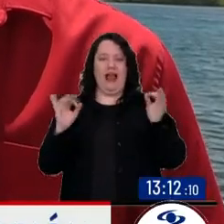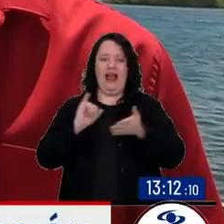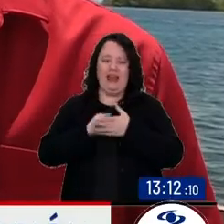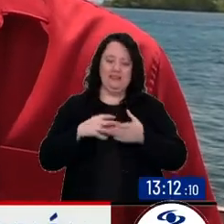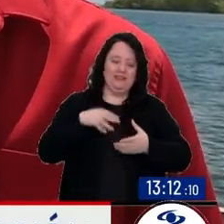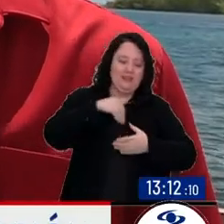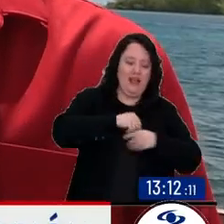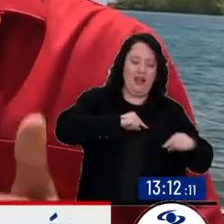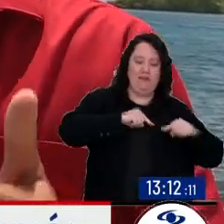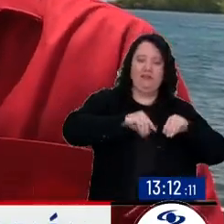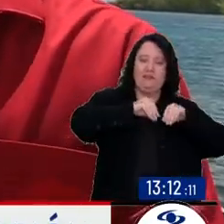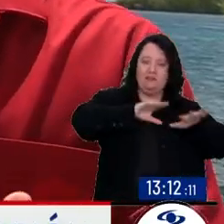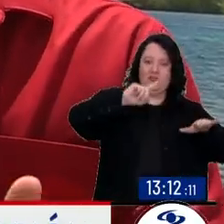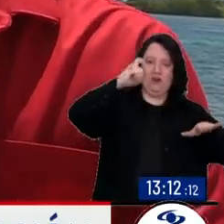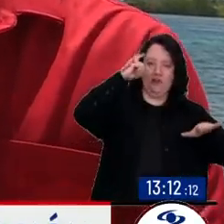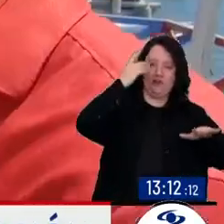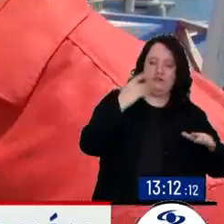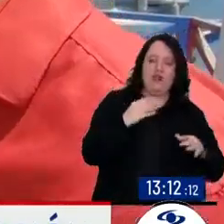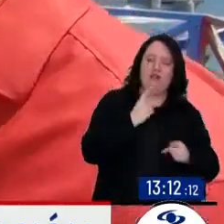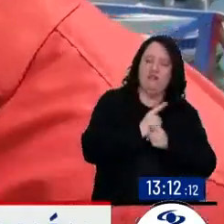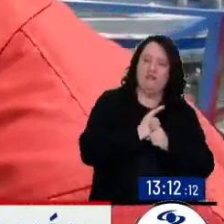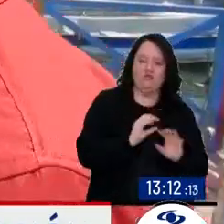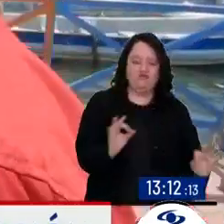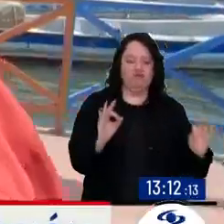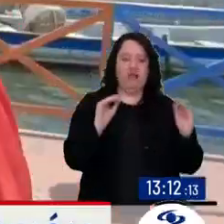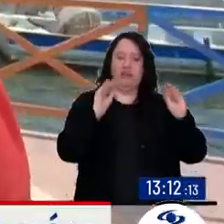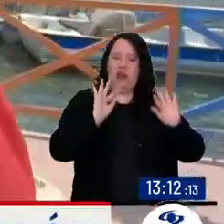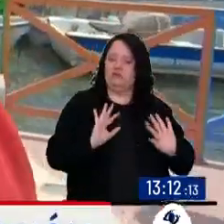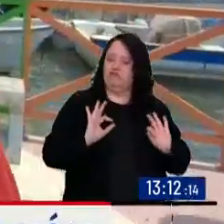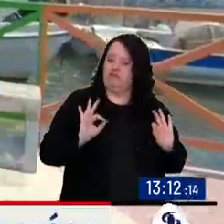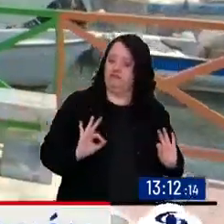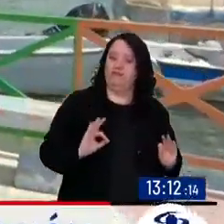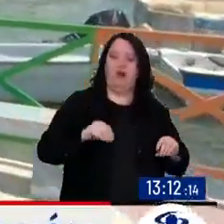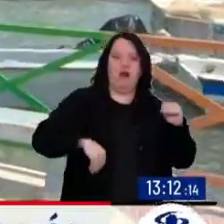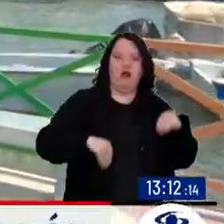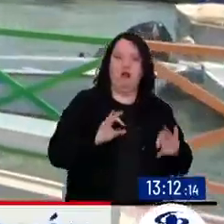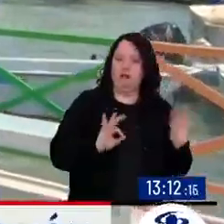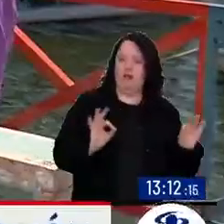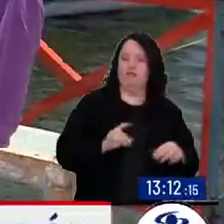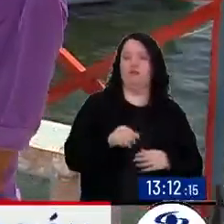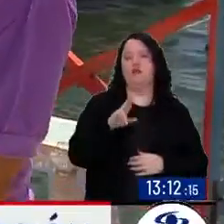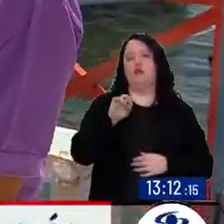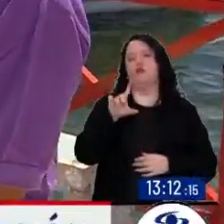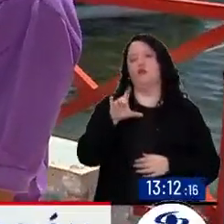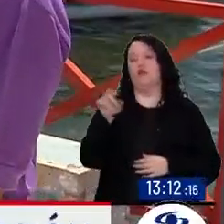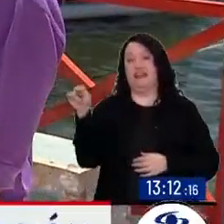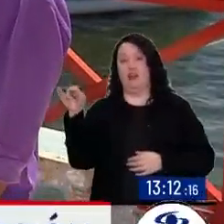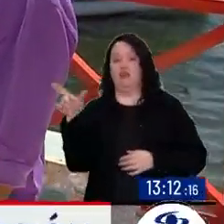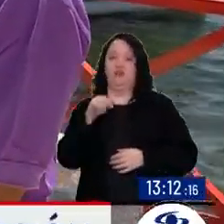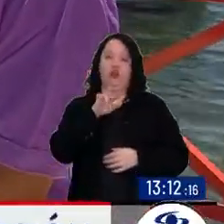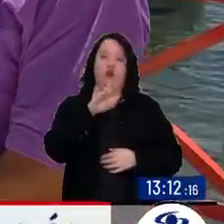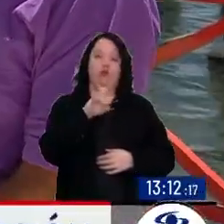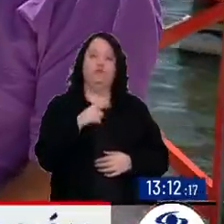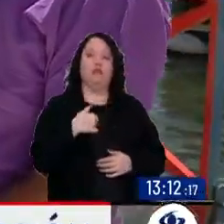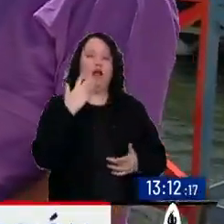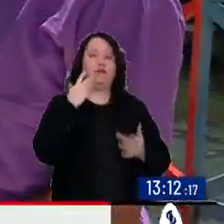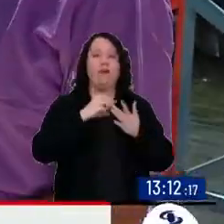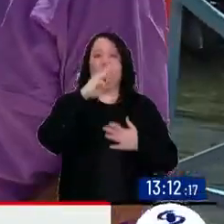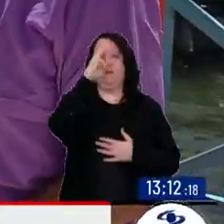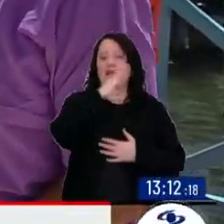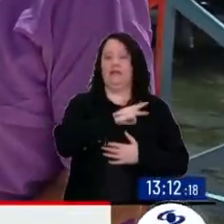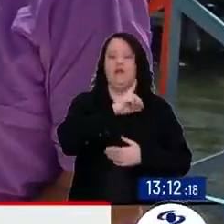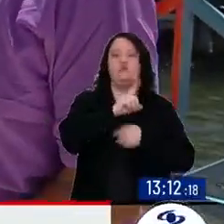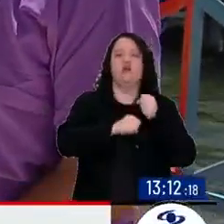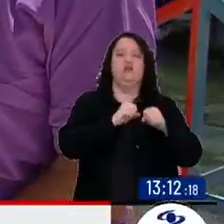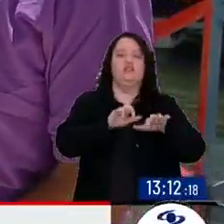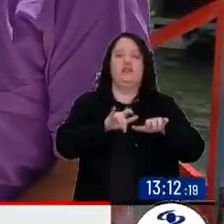pública. Eficiencia, eficacia y transparencia. Nicolás Gallardo, ahora voy con Rómulo Araiza. Fui militar 22 años, secretario de gobierno un año.